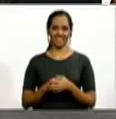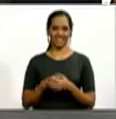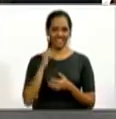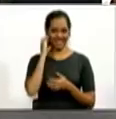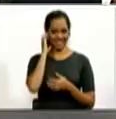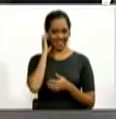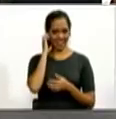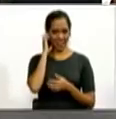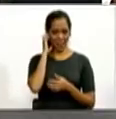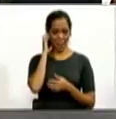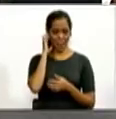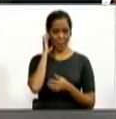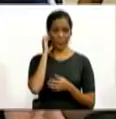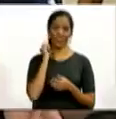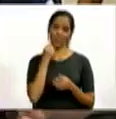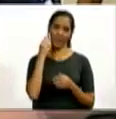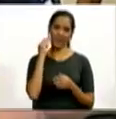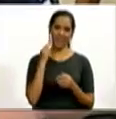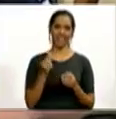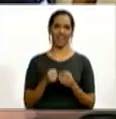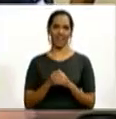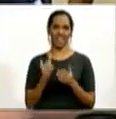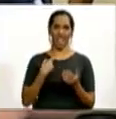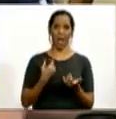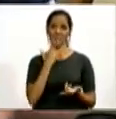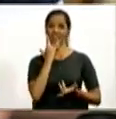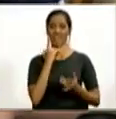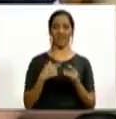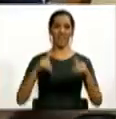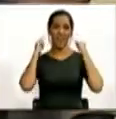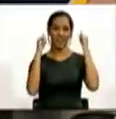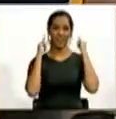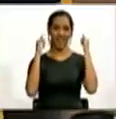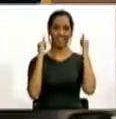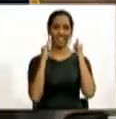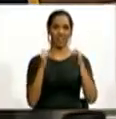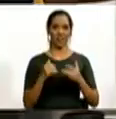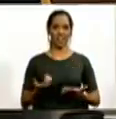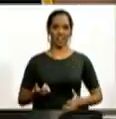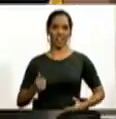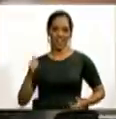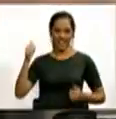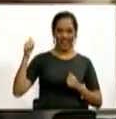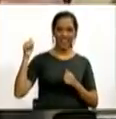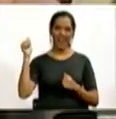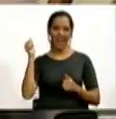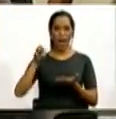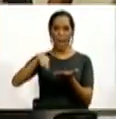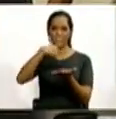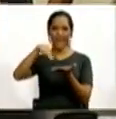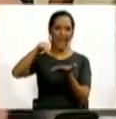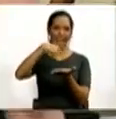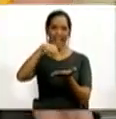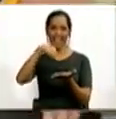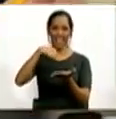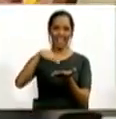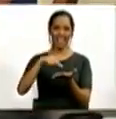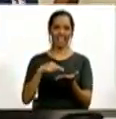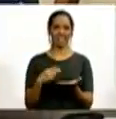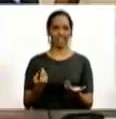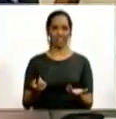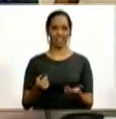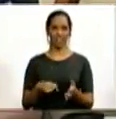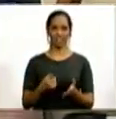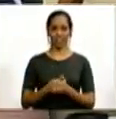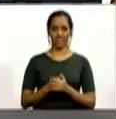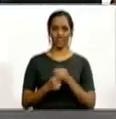como cuando llega el que se la tiene valiente, entonces va a una rumba y se coloca una botella ahí cuando va a bailar merengue, ¿me entiendes? Sí, cuando va a parar, ¿verdad? Compare lo que hay una